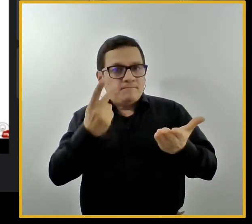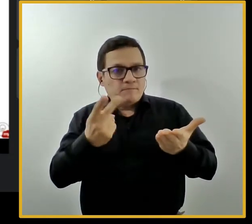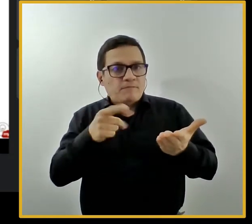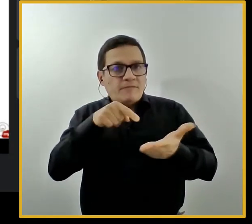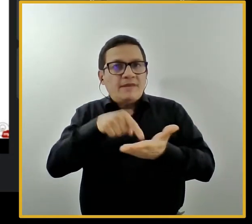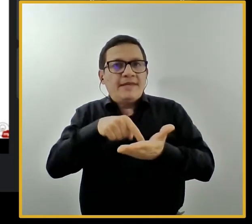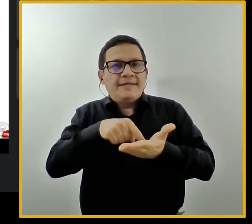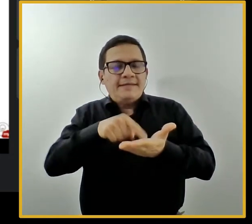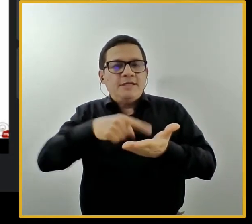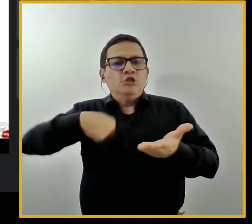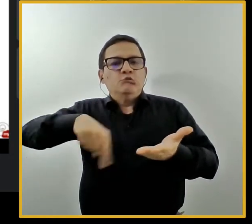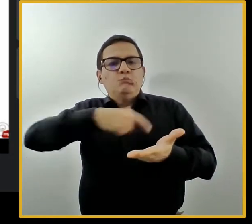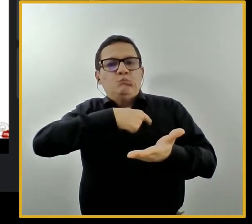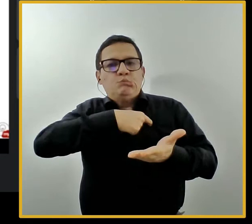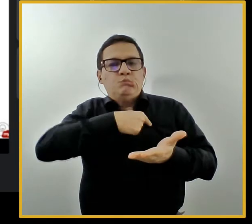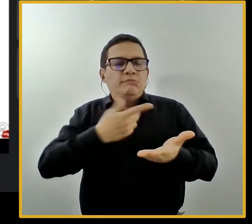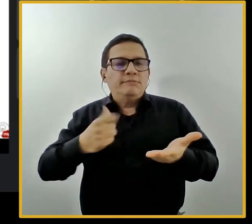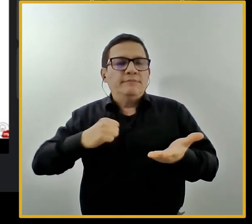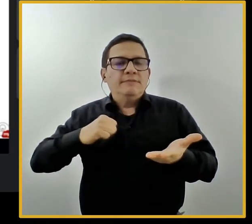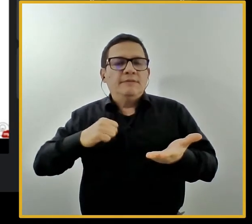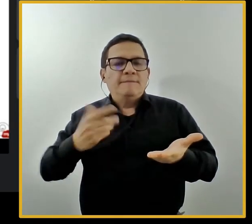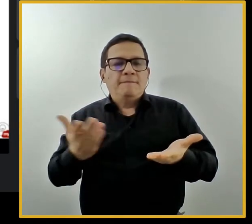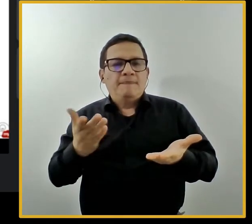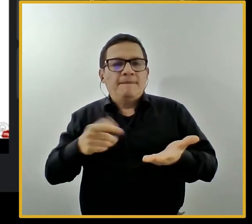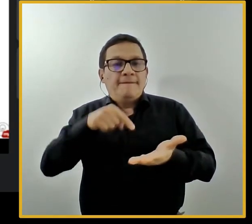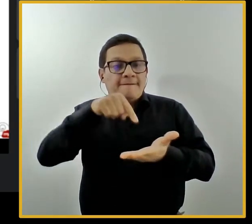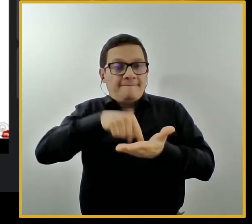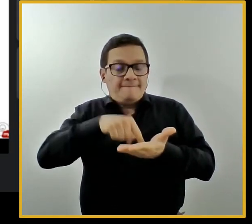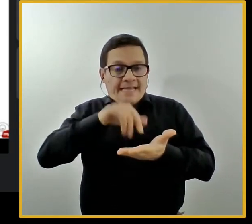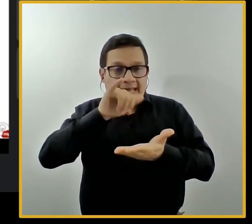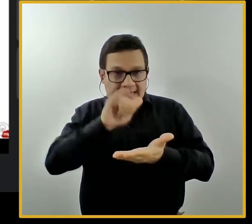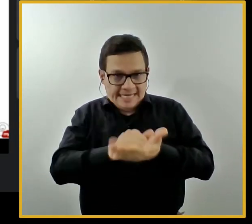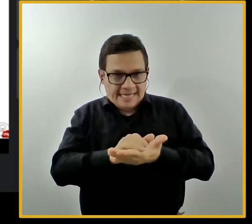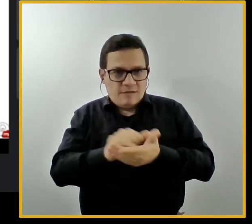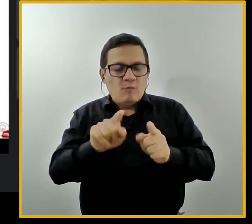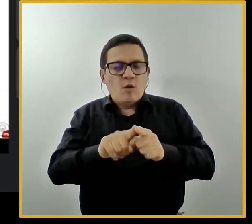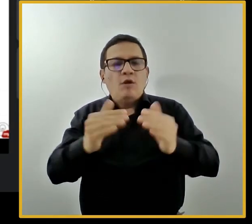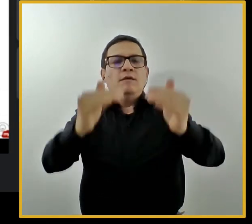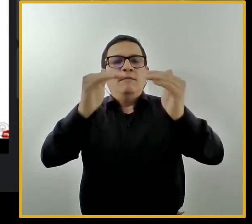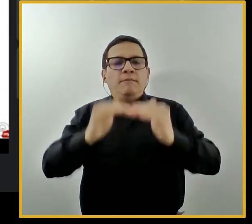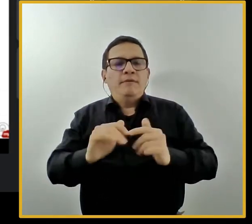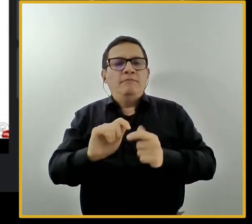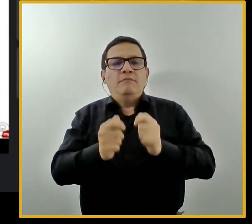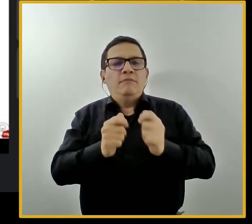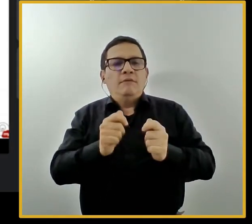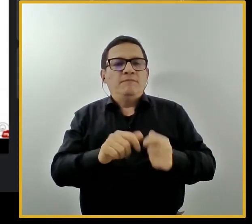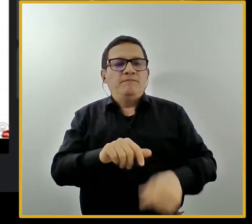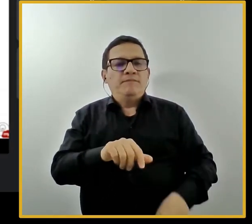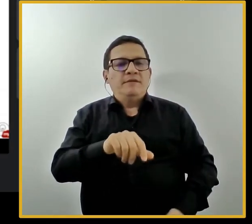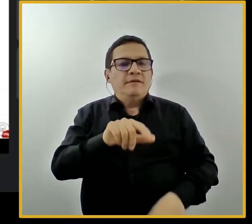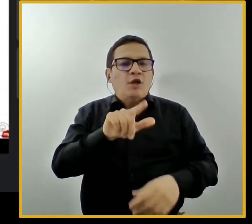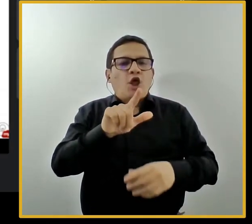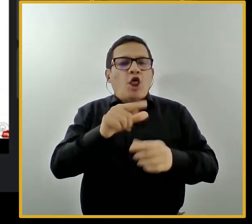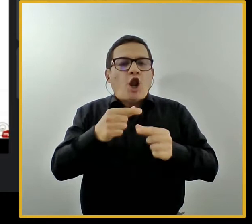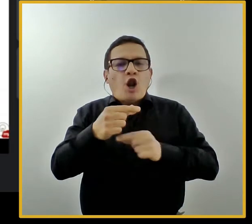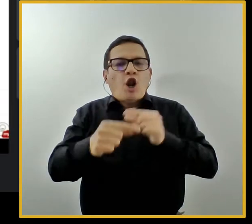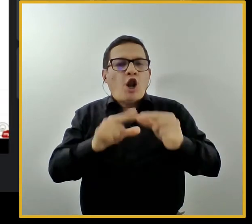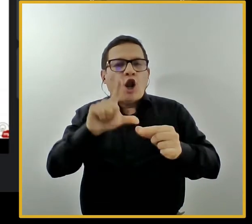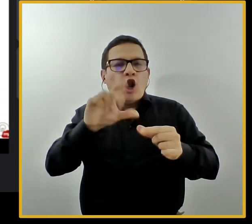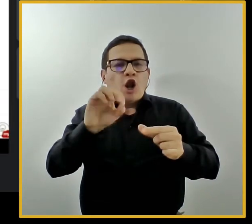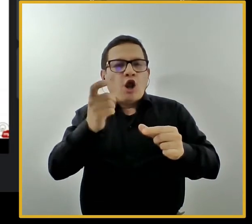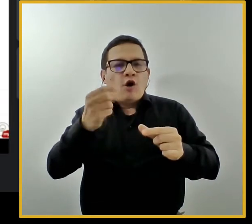allí, nosotros tenemos que esto yo lo puedo reescribir como logaritmo de y,